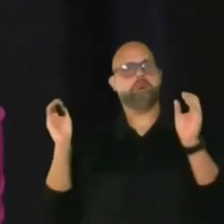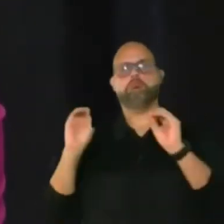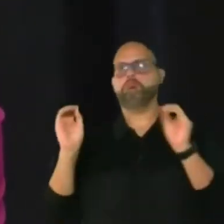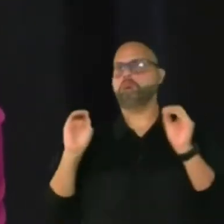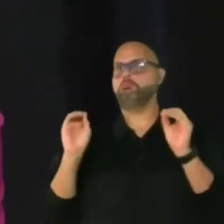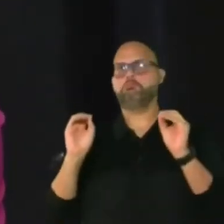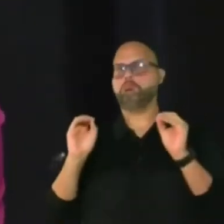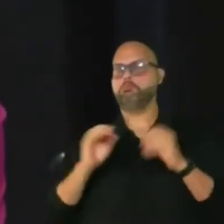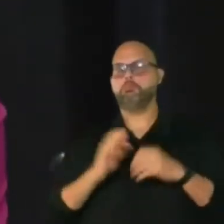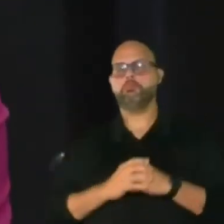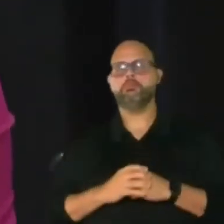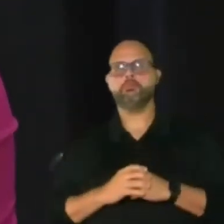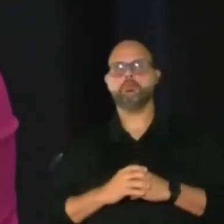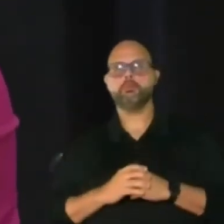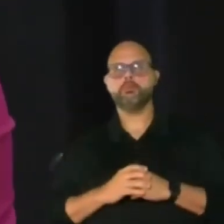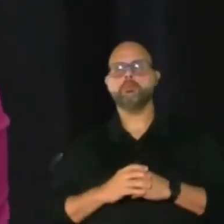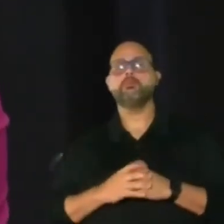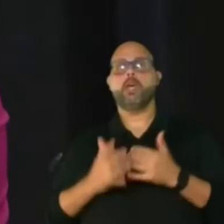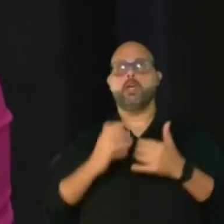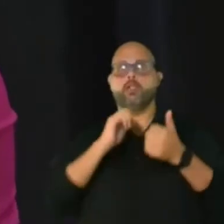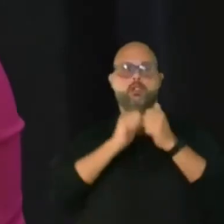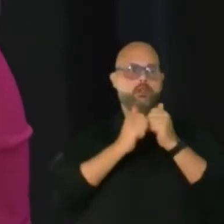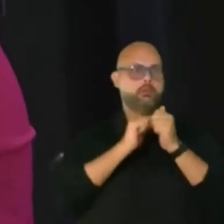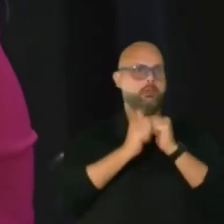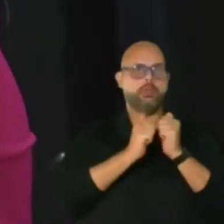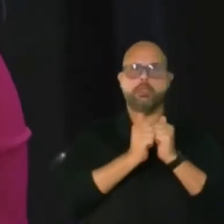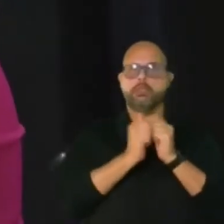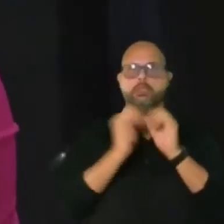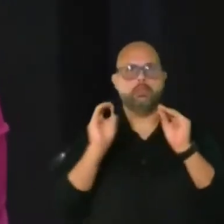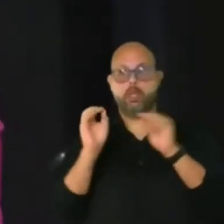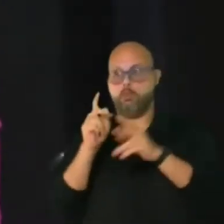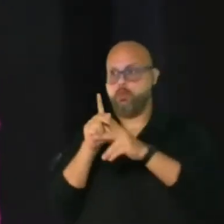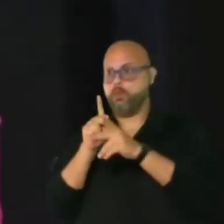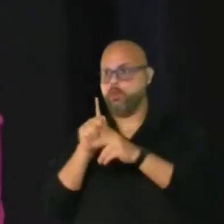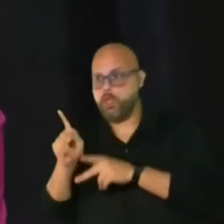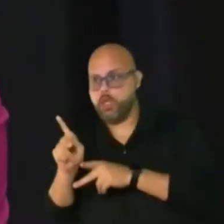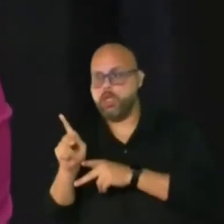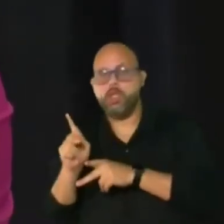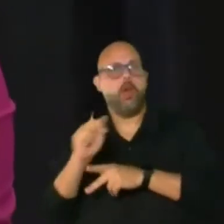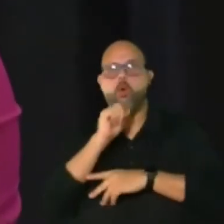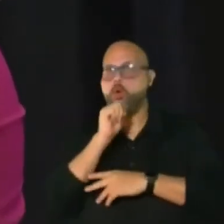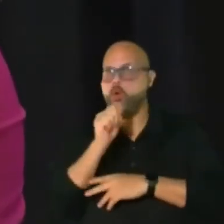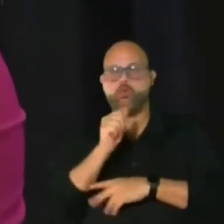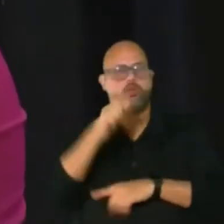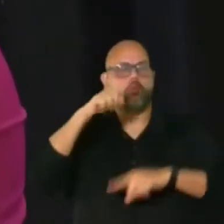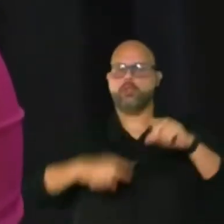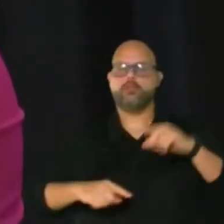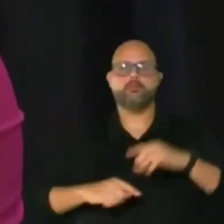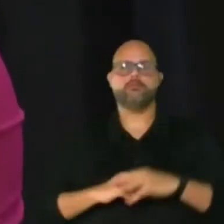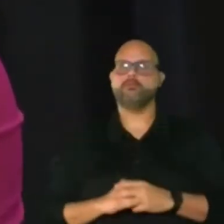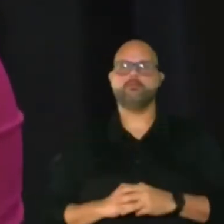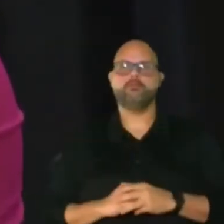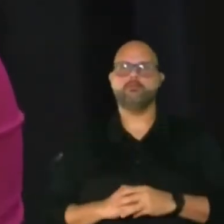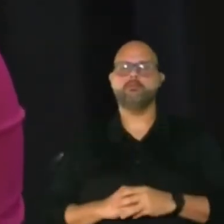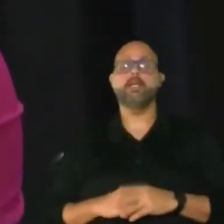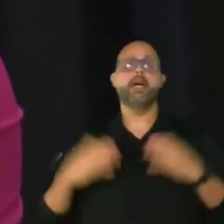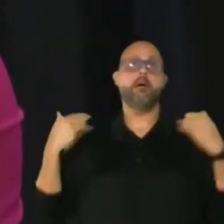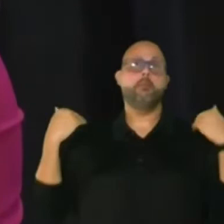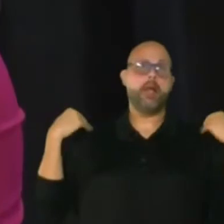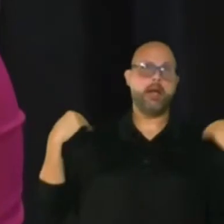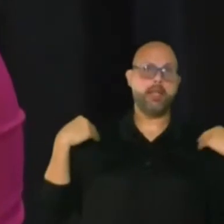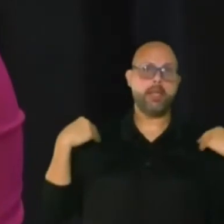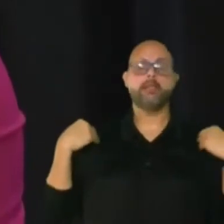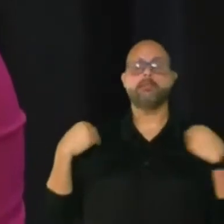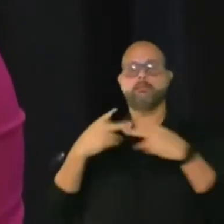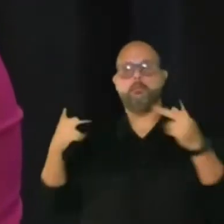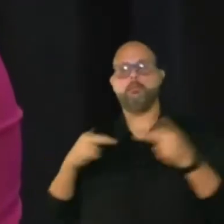actividades competitivas de ninguna índole, profesional o no profesional. Las playas y balnearios no